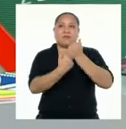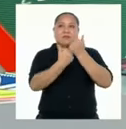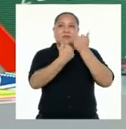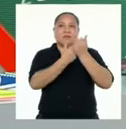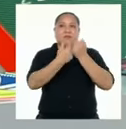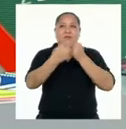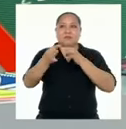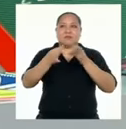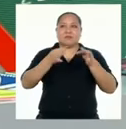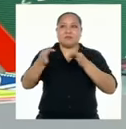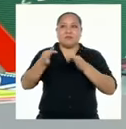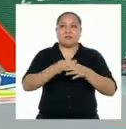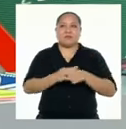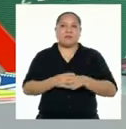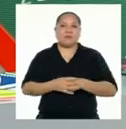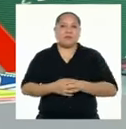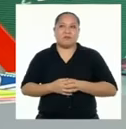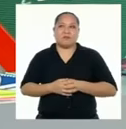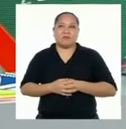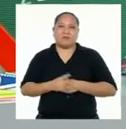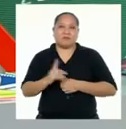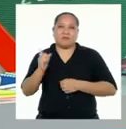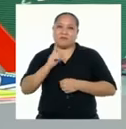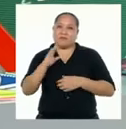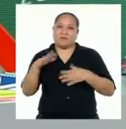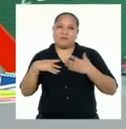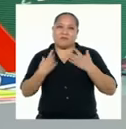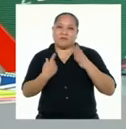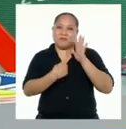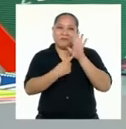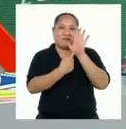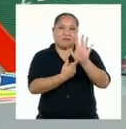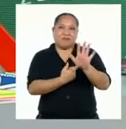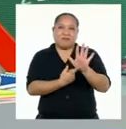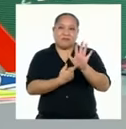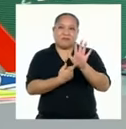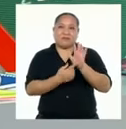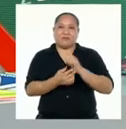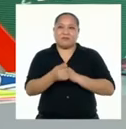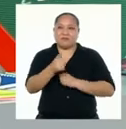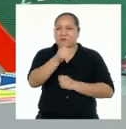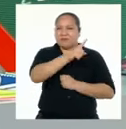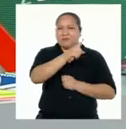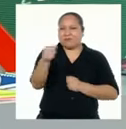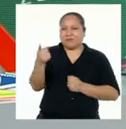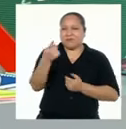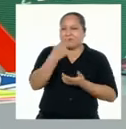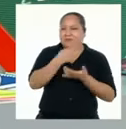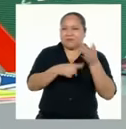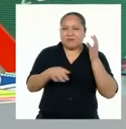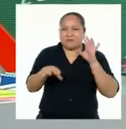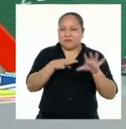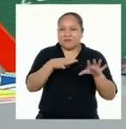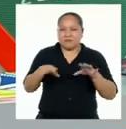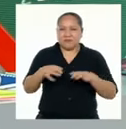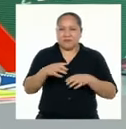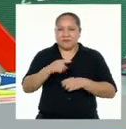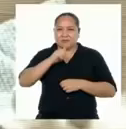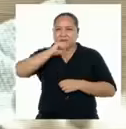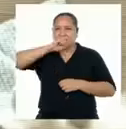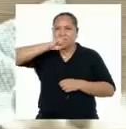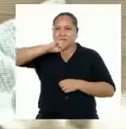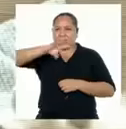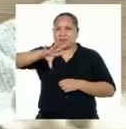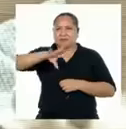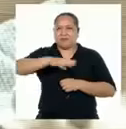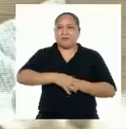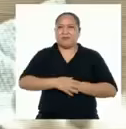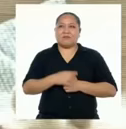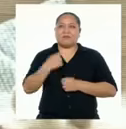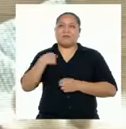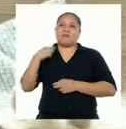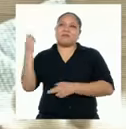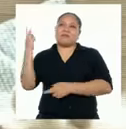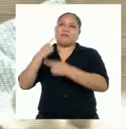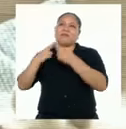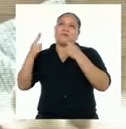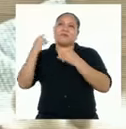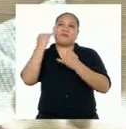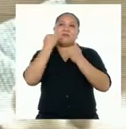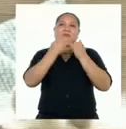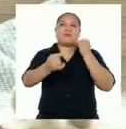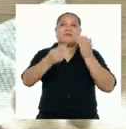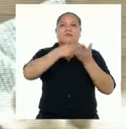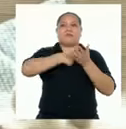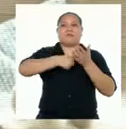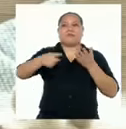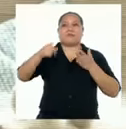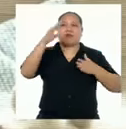dirección y que hasta ahora no podemos estrenar. ¿Ustedes en qué estaban cuando se hizo el anuncio? Yo estaba regresando de un fin de